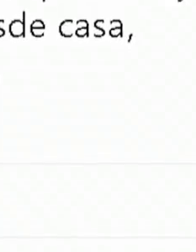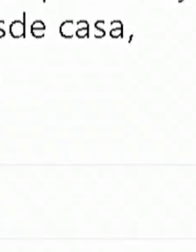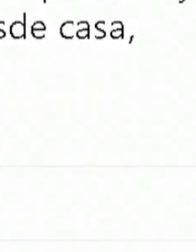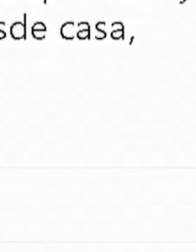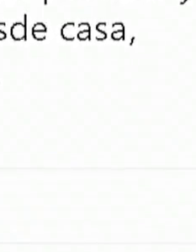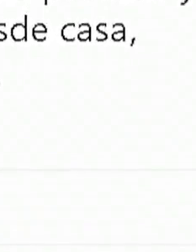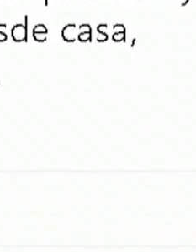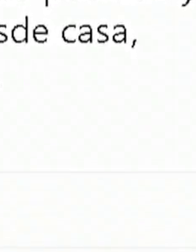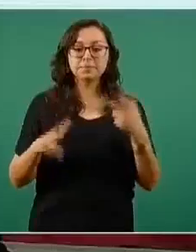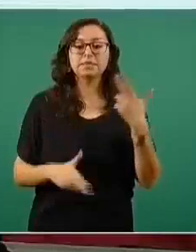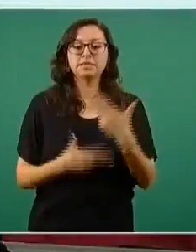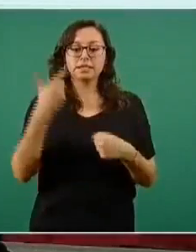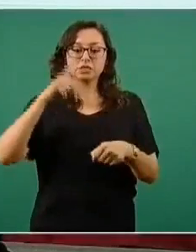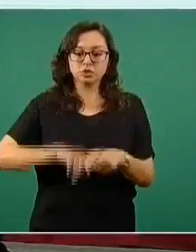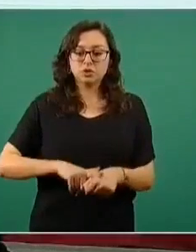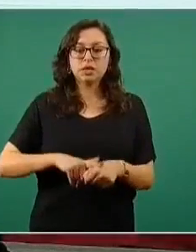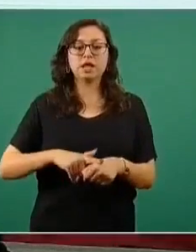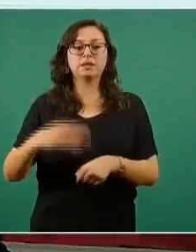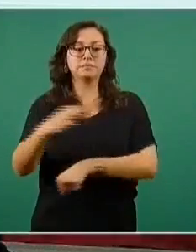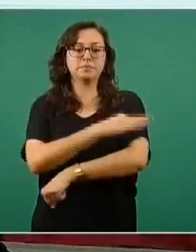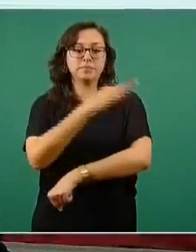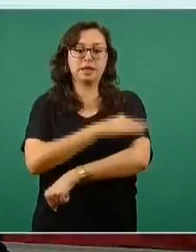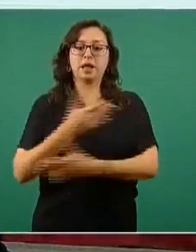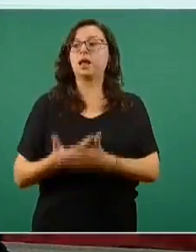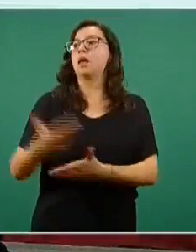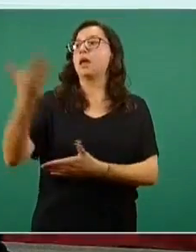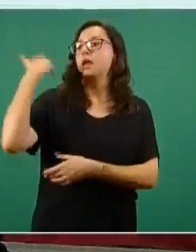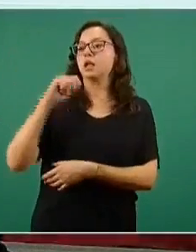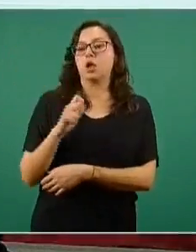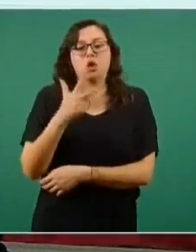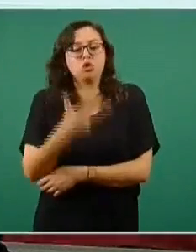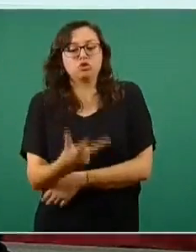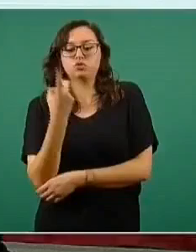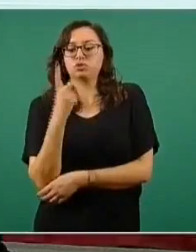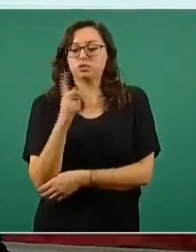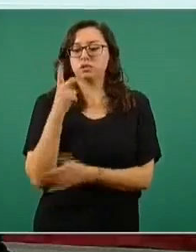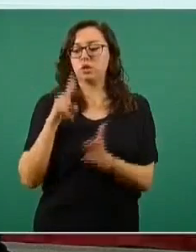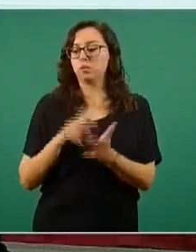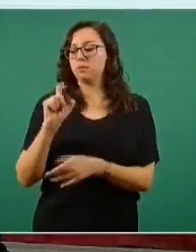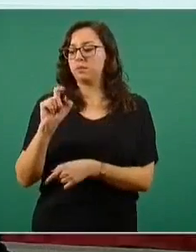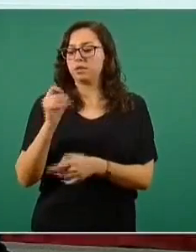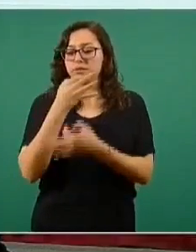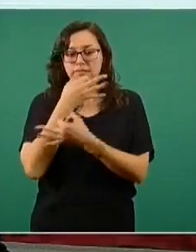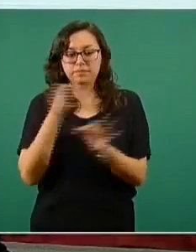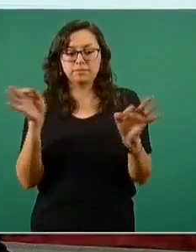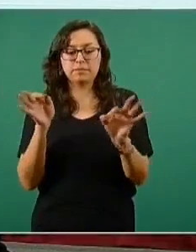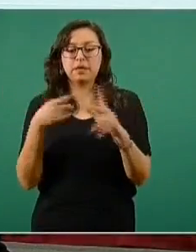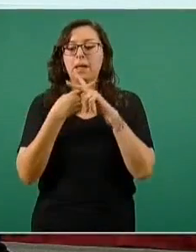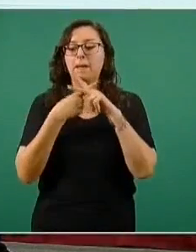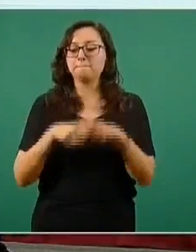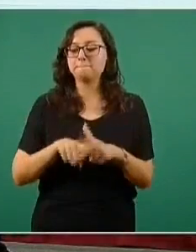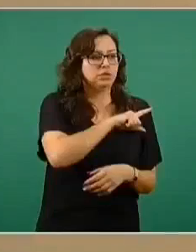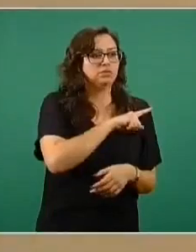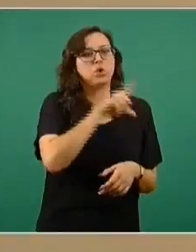de forma leve. El llamado SAR contra el coronavirus en el país azteca indicó que la prueba de antígenos dio resultado